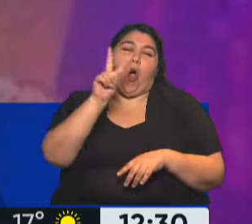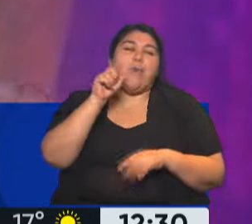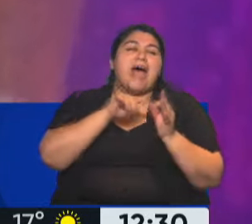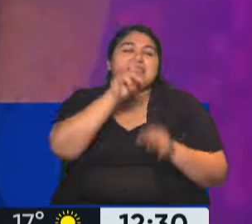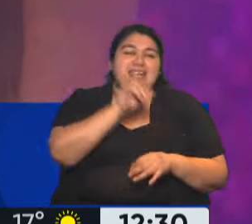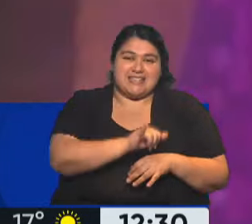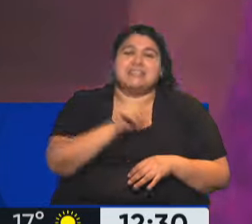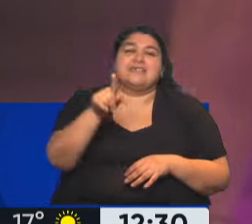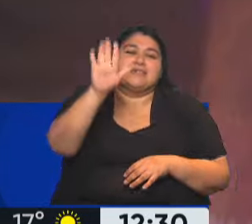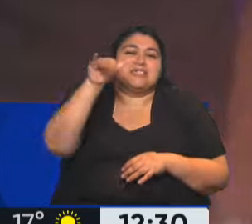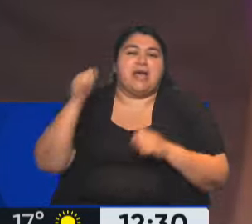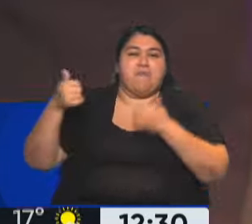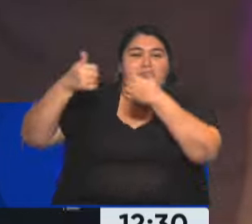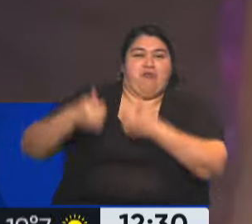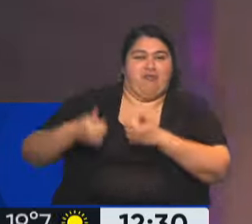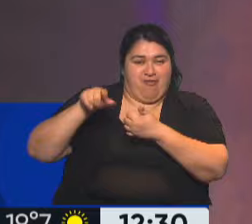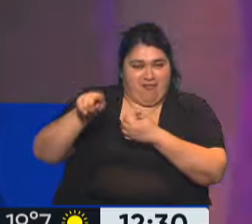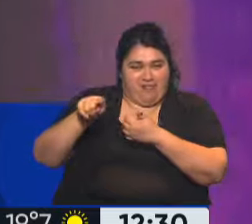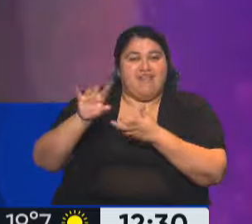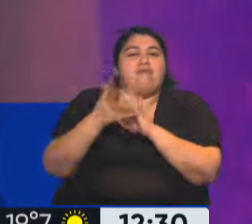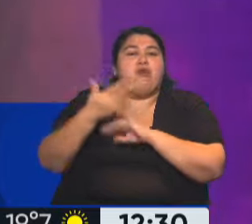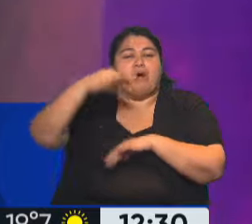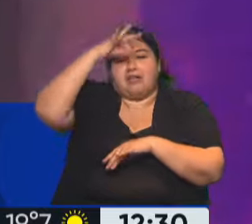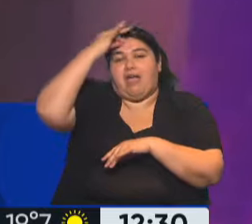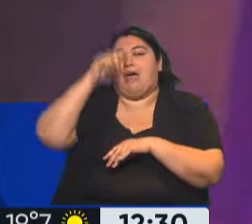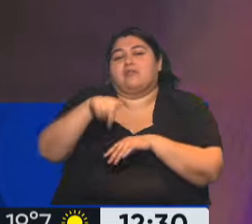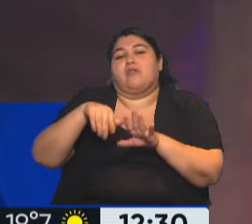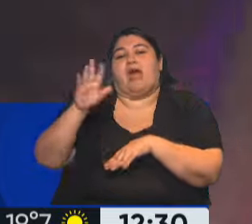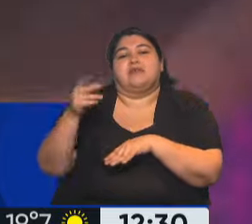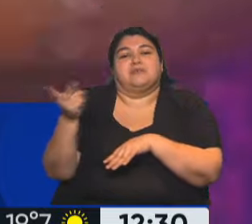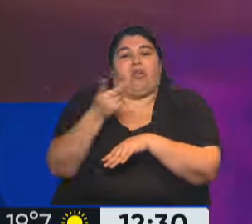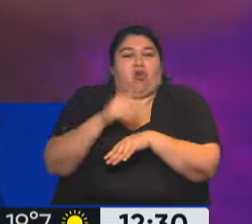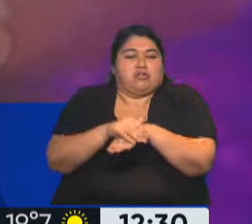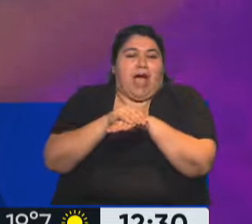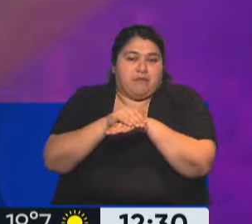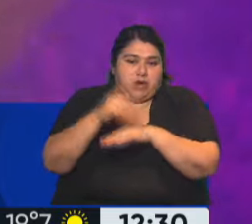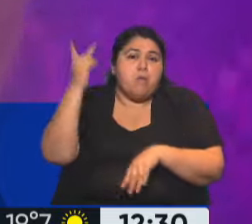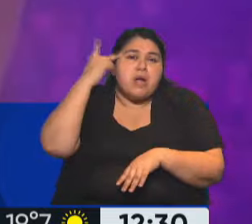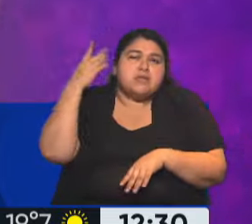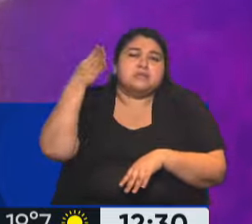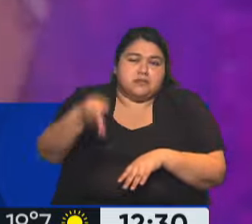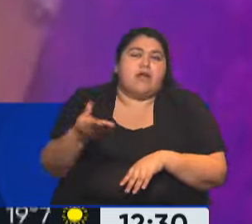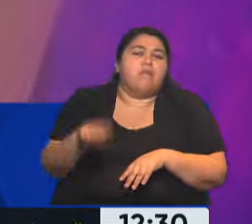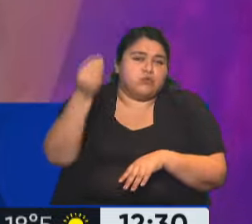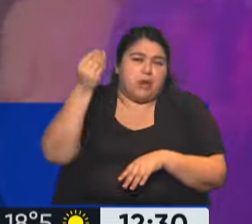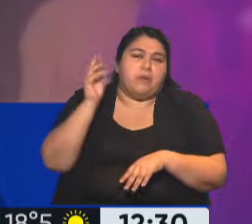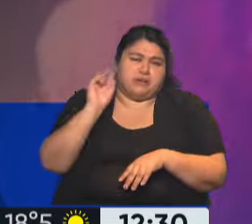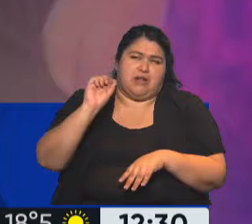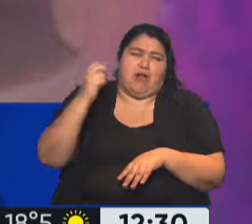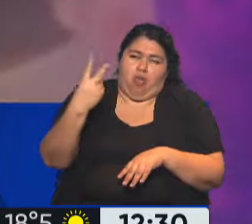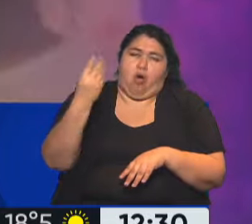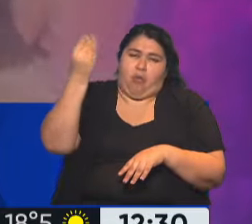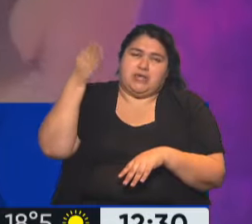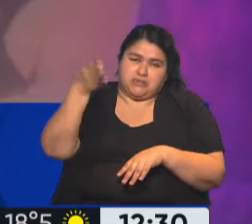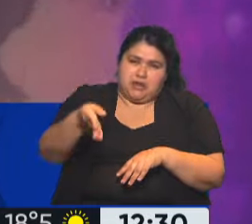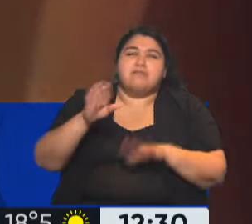supuesto. Nico Vázquez es como el mecenas de la selección del teatro, porque es amigo además de Messi, ¿no? Fue Messi varias veces también. Sí, también Messi va a ver sus